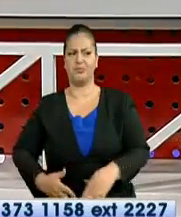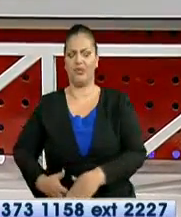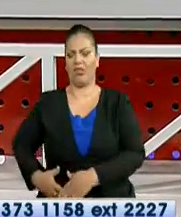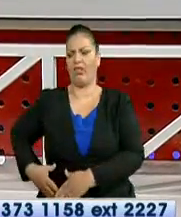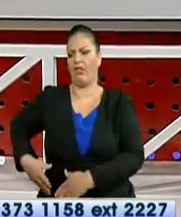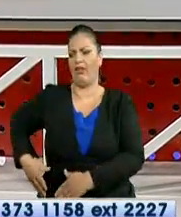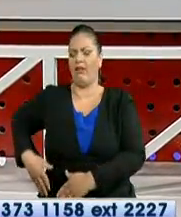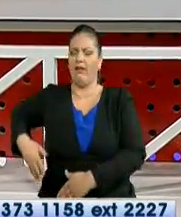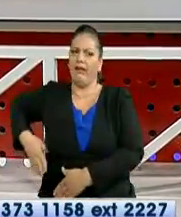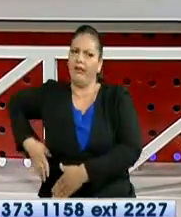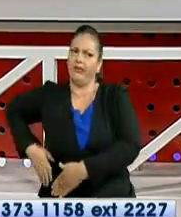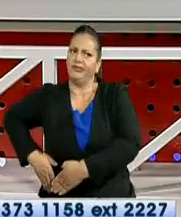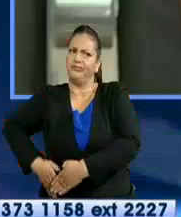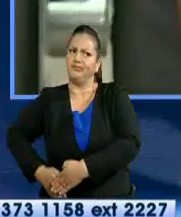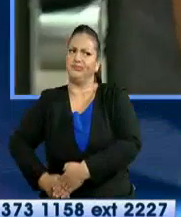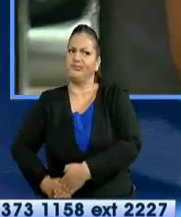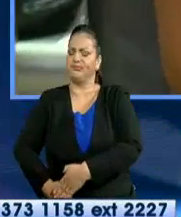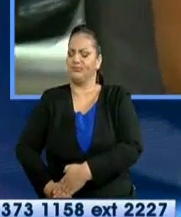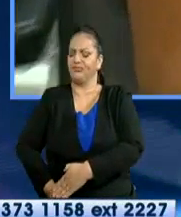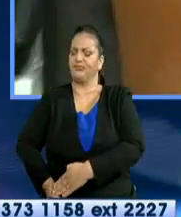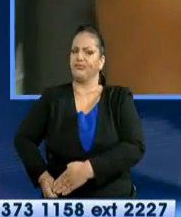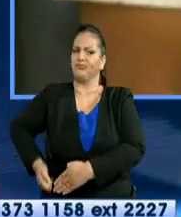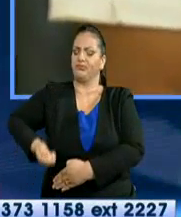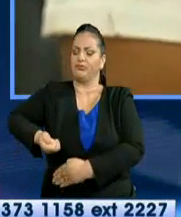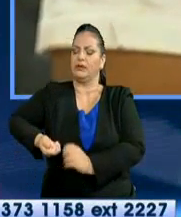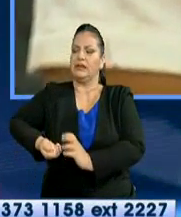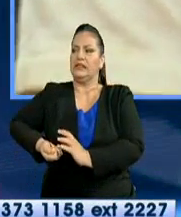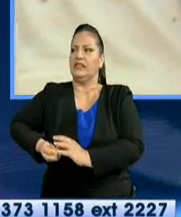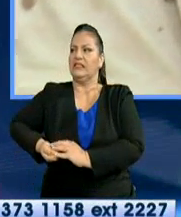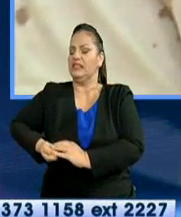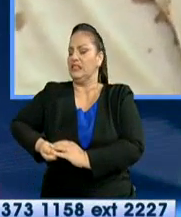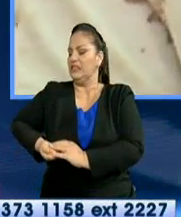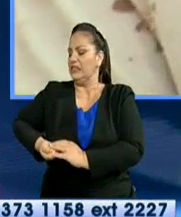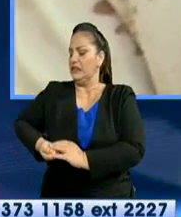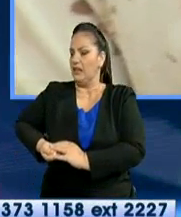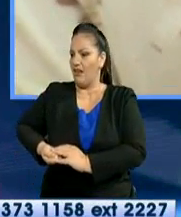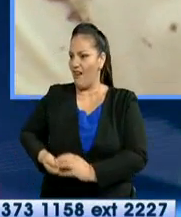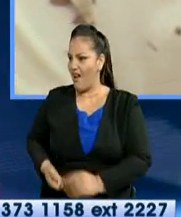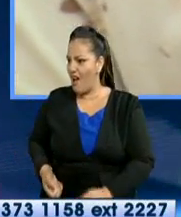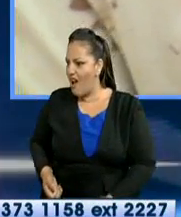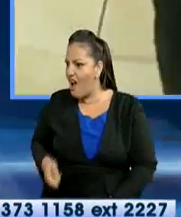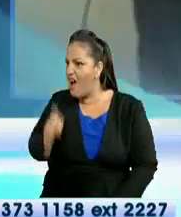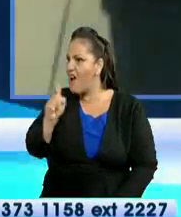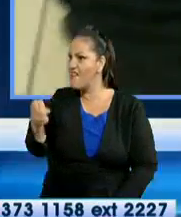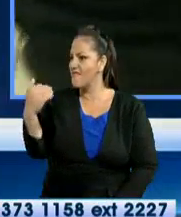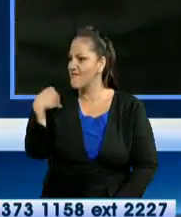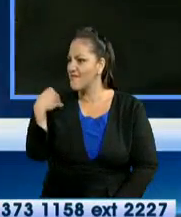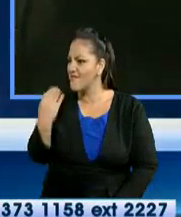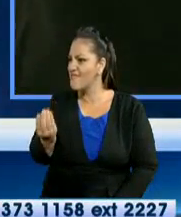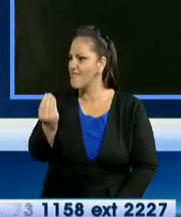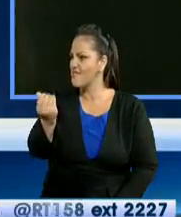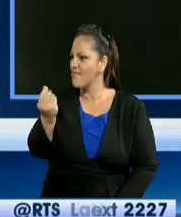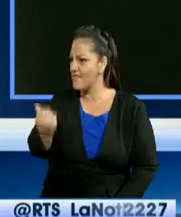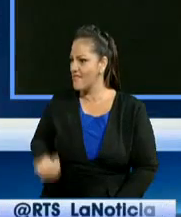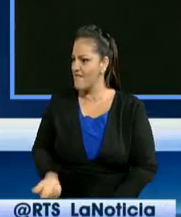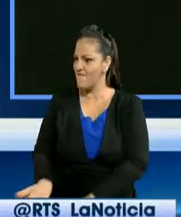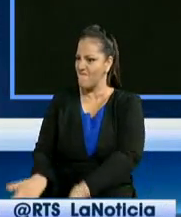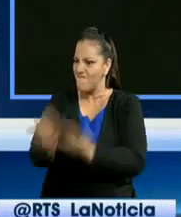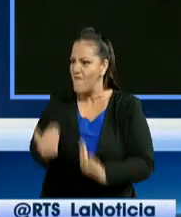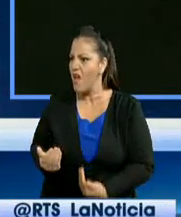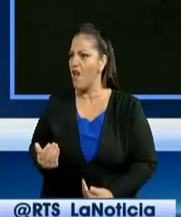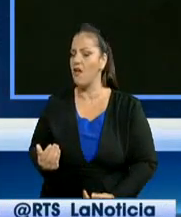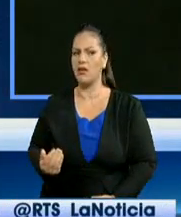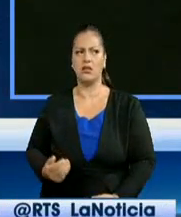al meterse la mano al bolsillo saca más monedas y ellos advierten que tenía dinero más, en cantidad mayor. Y porque le exigían,